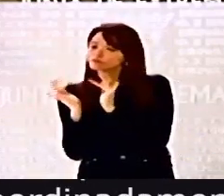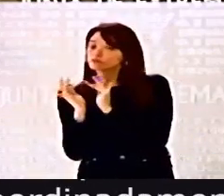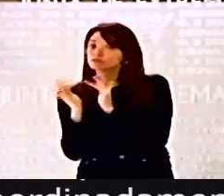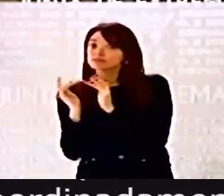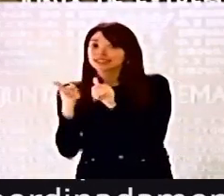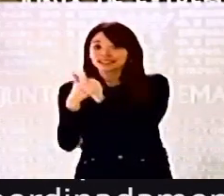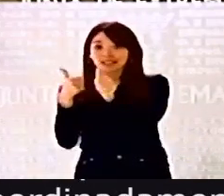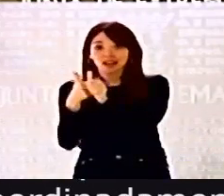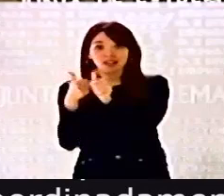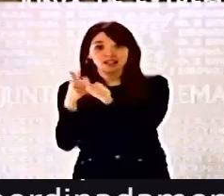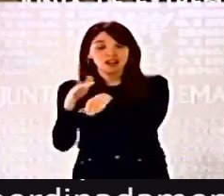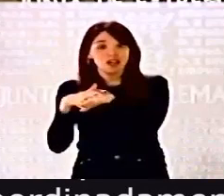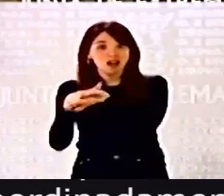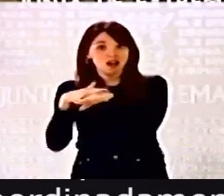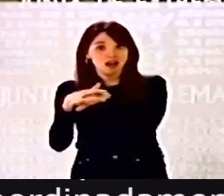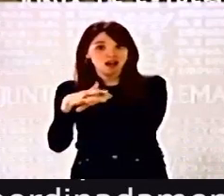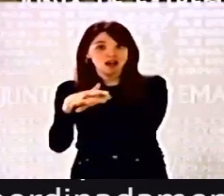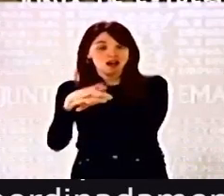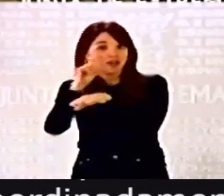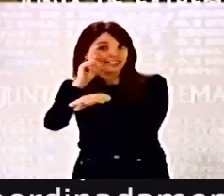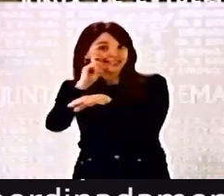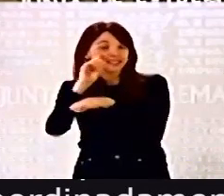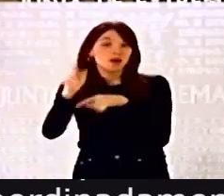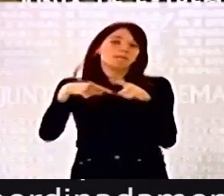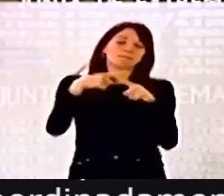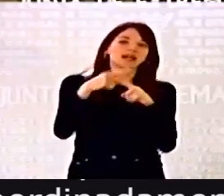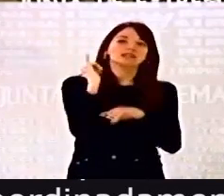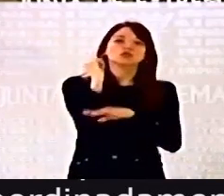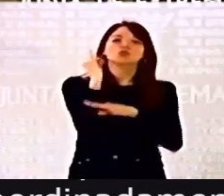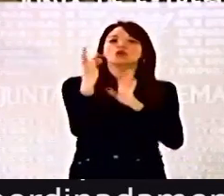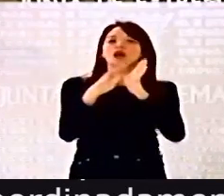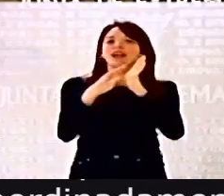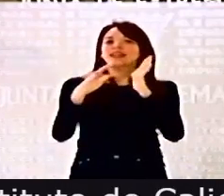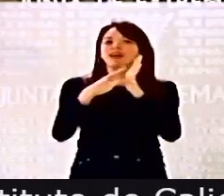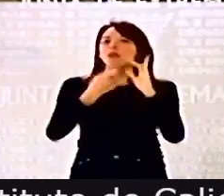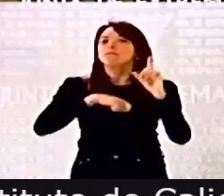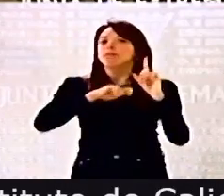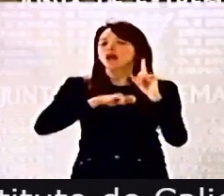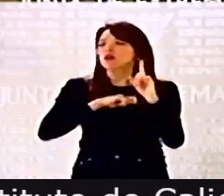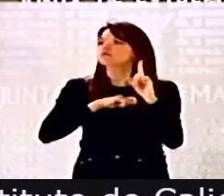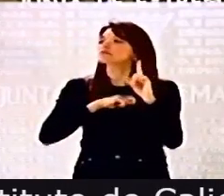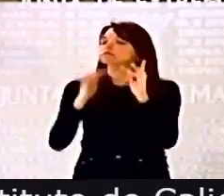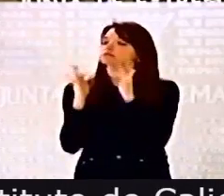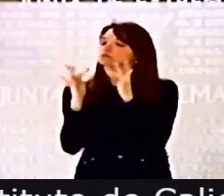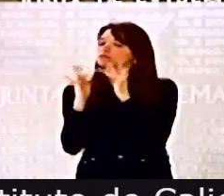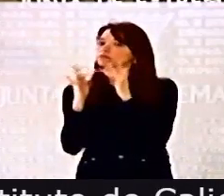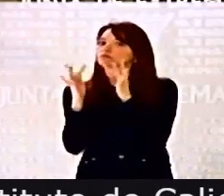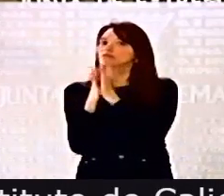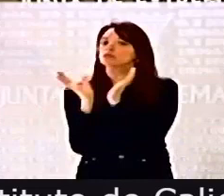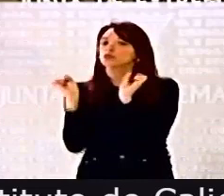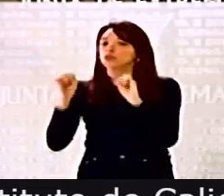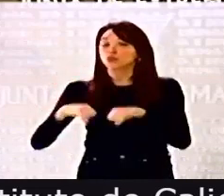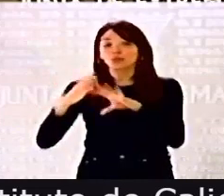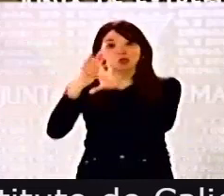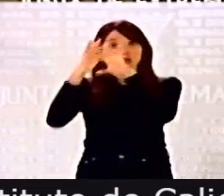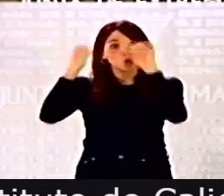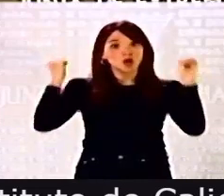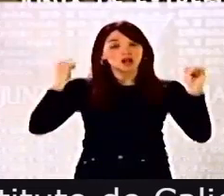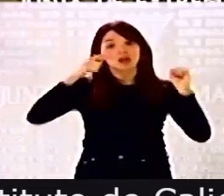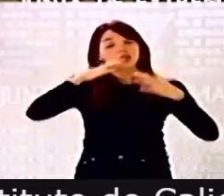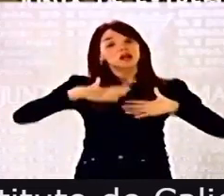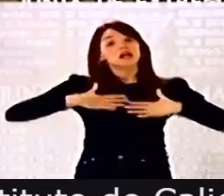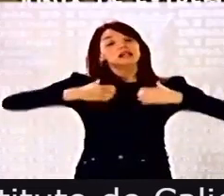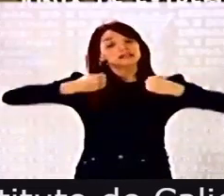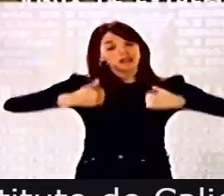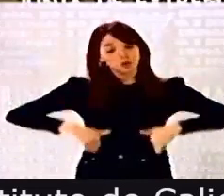de Turismo y con el Instituto de Calidad Turística de España para unificar protocolos de seguridad y salud homogéneos